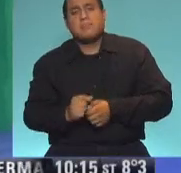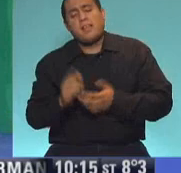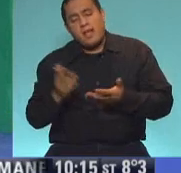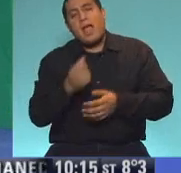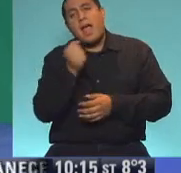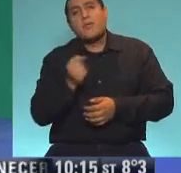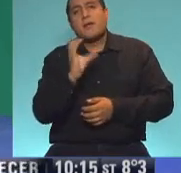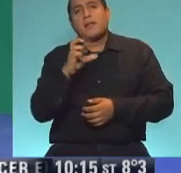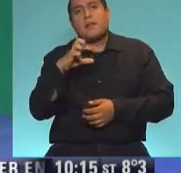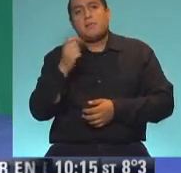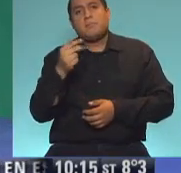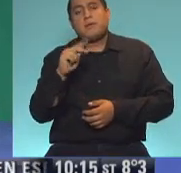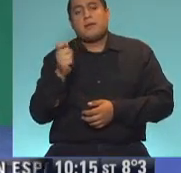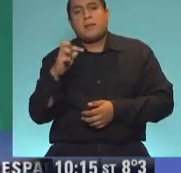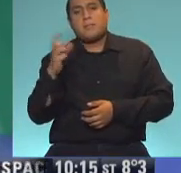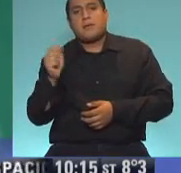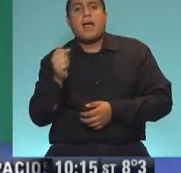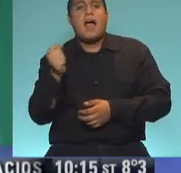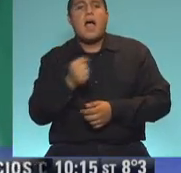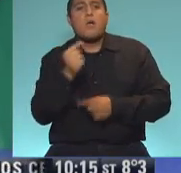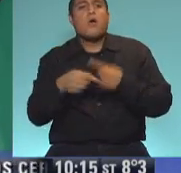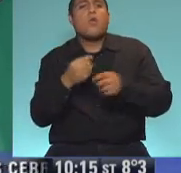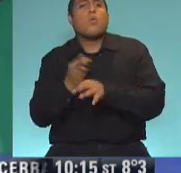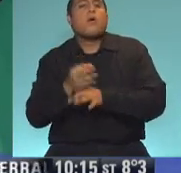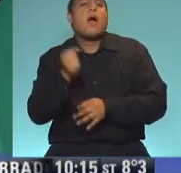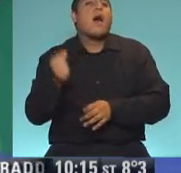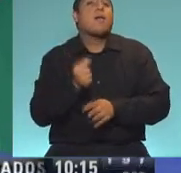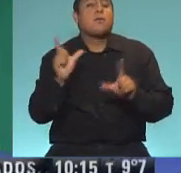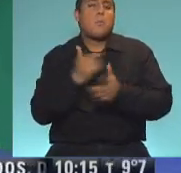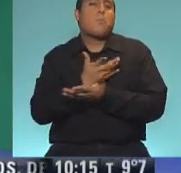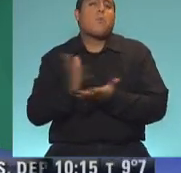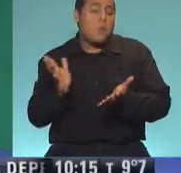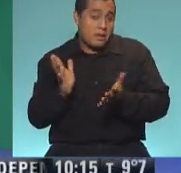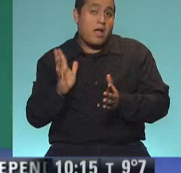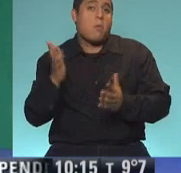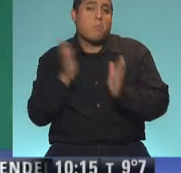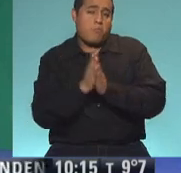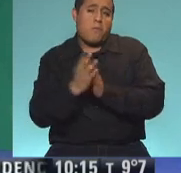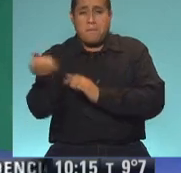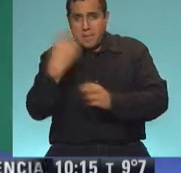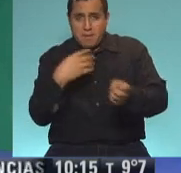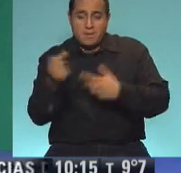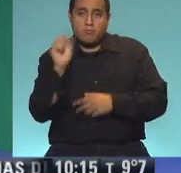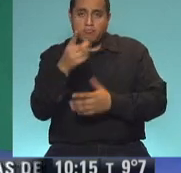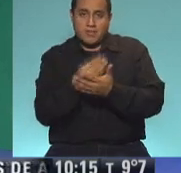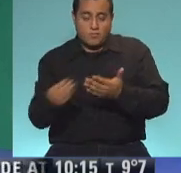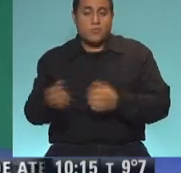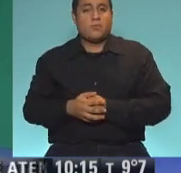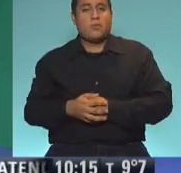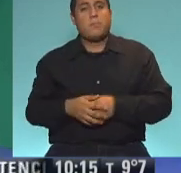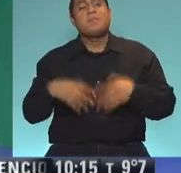arroba canal Pacapaca, arroba seguimos educando, arroba TV Pública, y queremos ver esos ratones Pérez. Muy bien, claro que y sí.